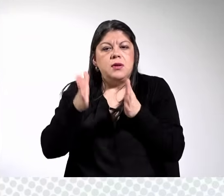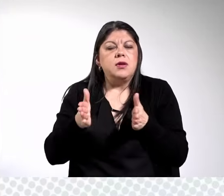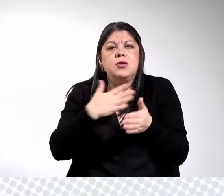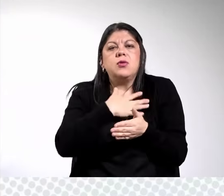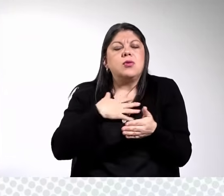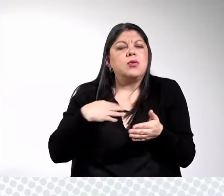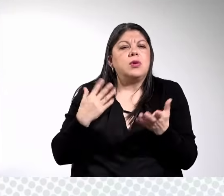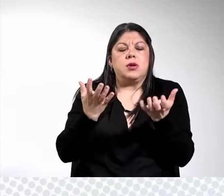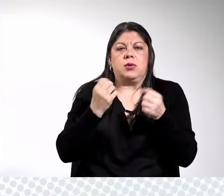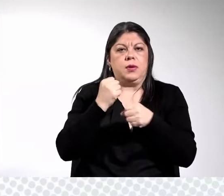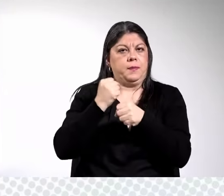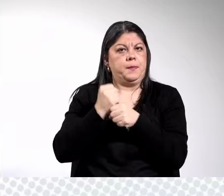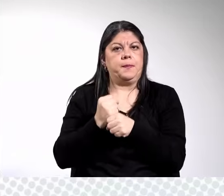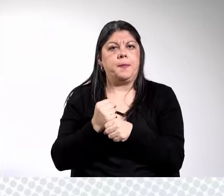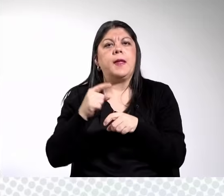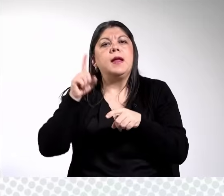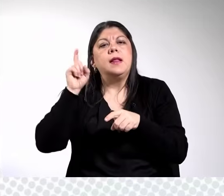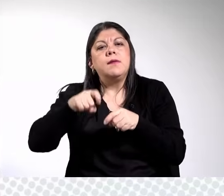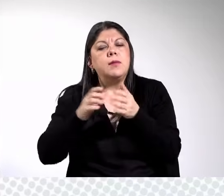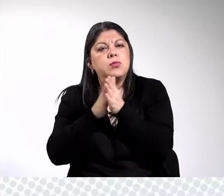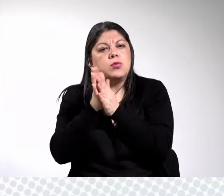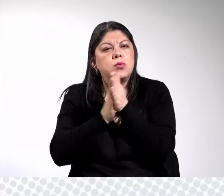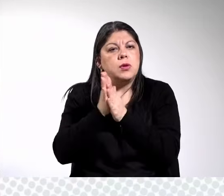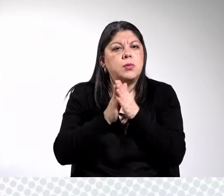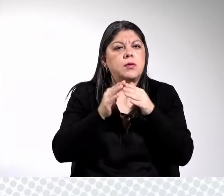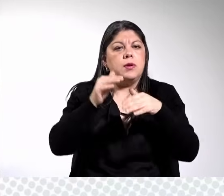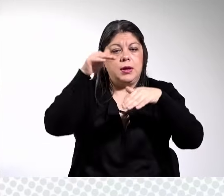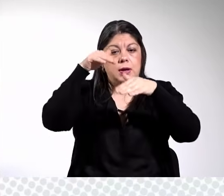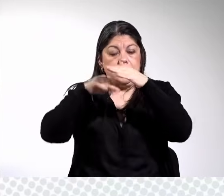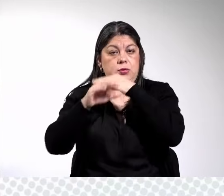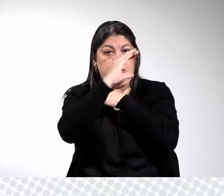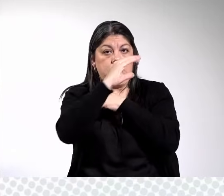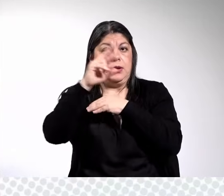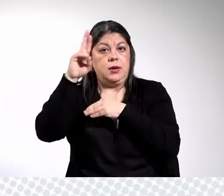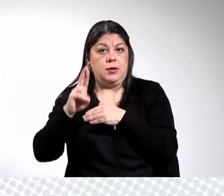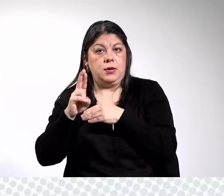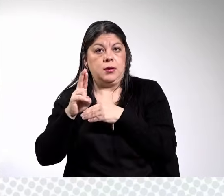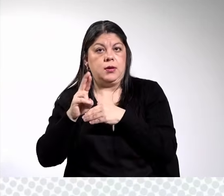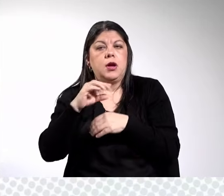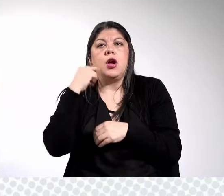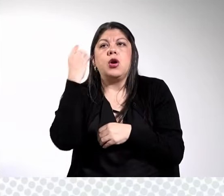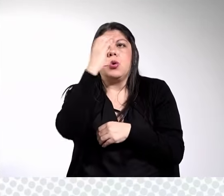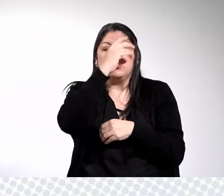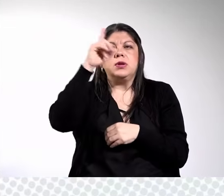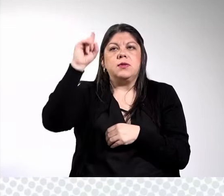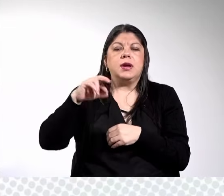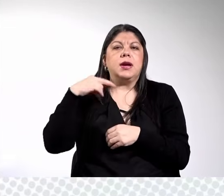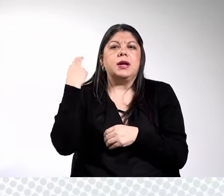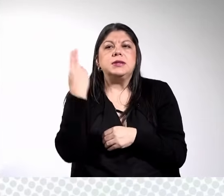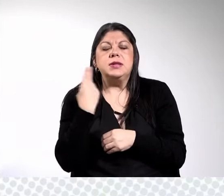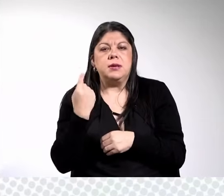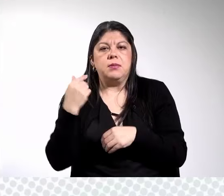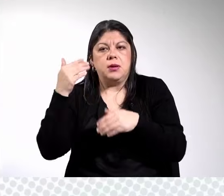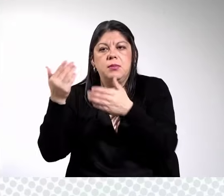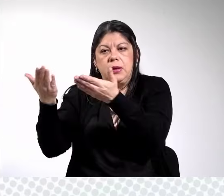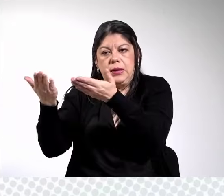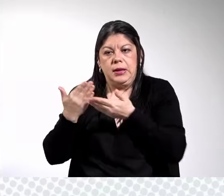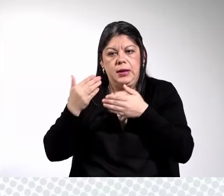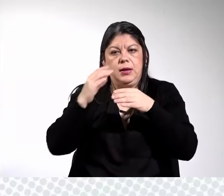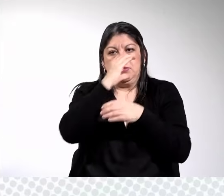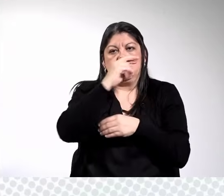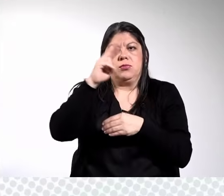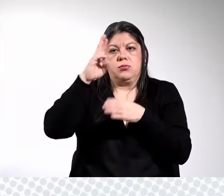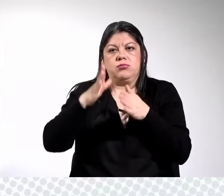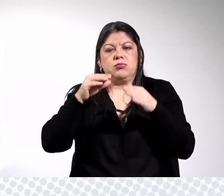aprovechar a, a los migrantes que vienen. Costa Rica ha sido un país de migrantes. Nosotros teníamos que traer gente porque no había gente en Costa